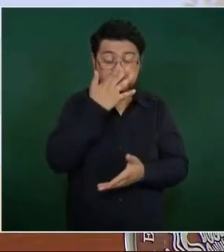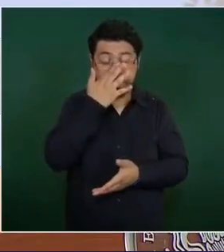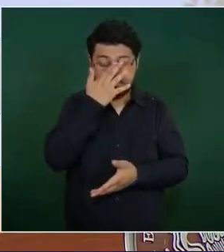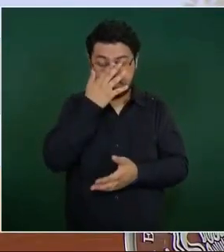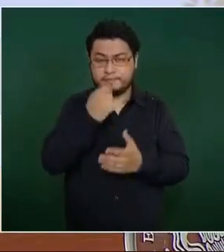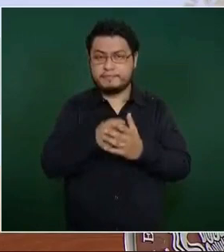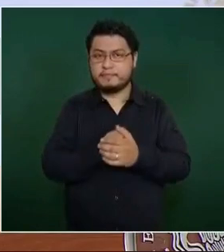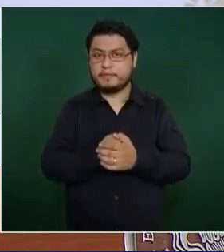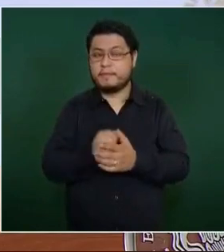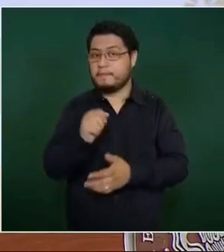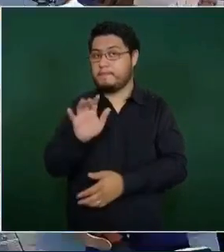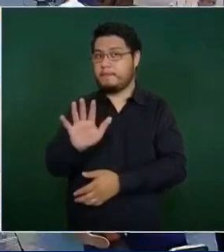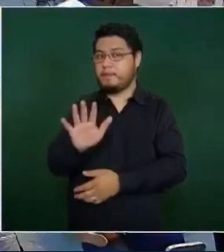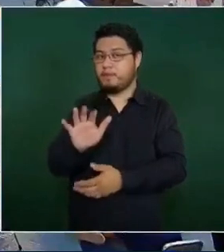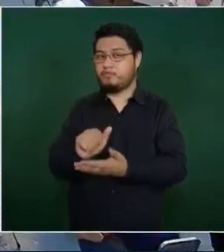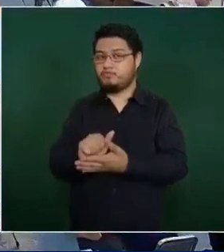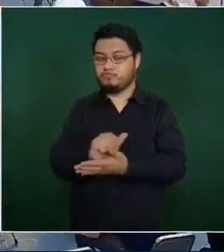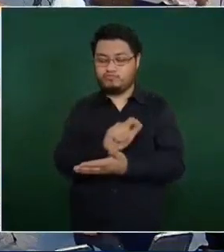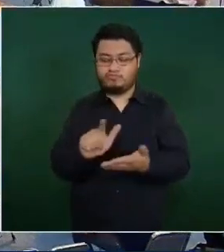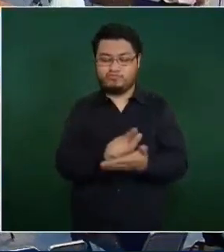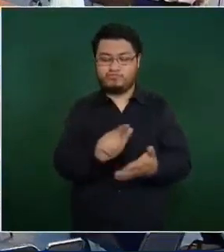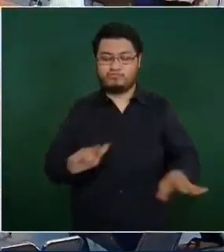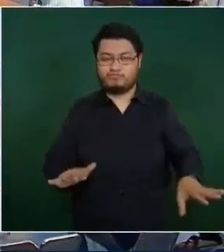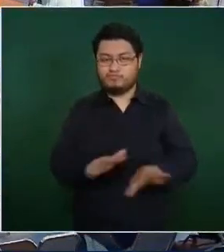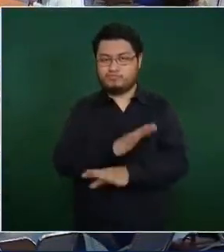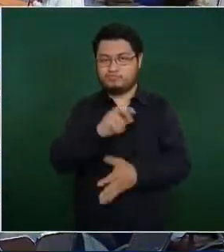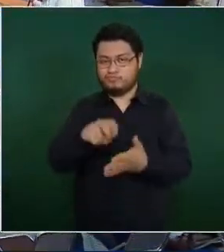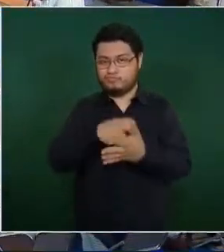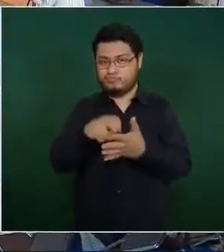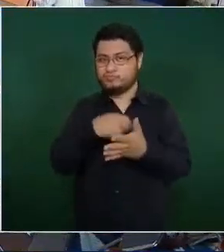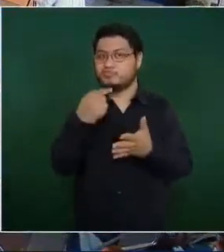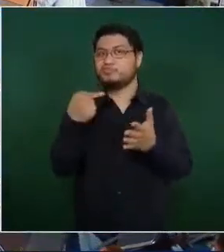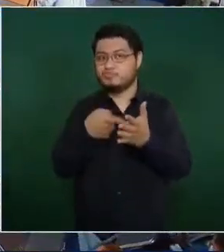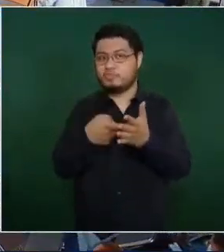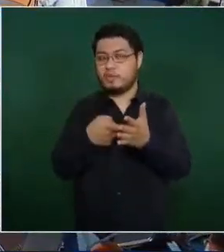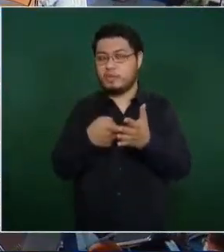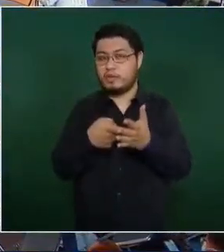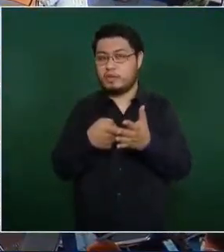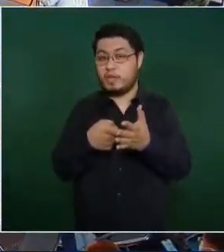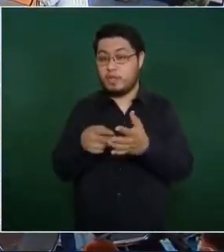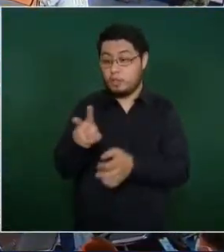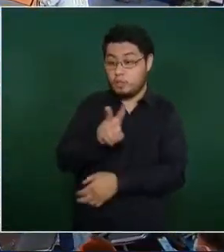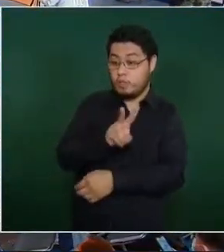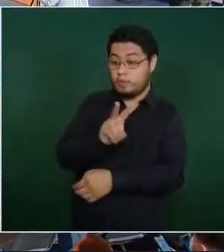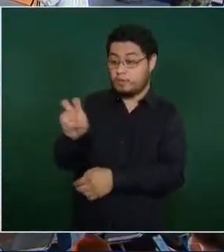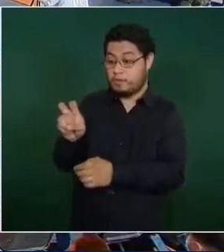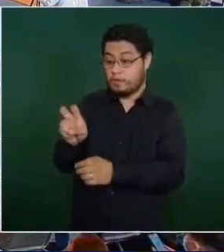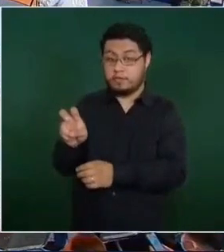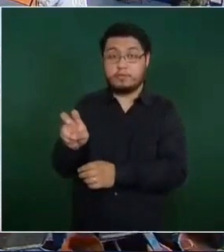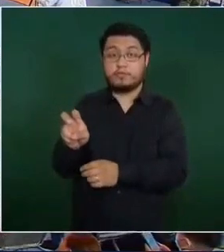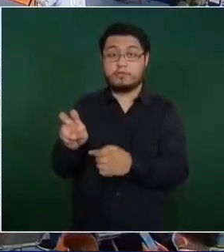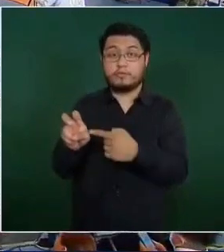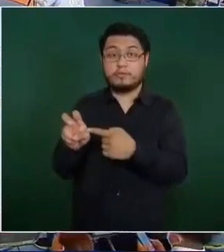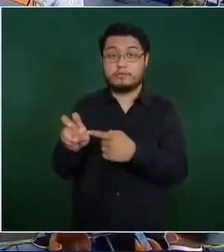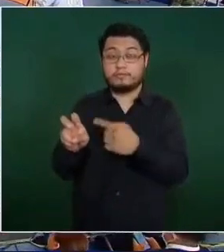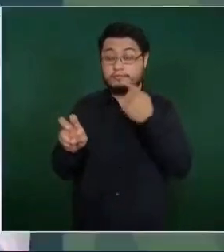pero con la reforma iba a recibir 200, de